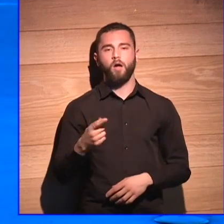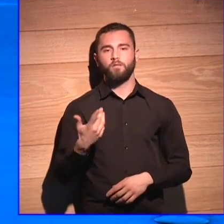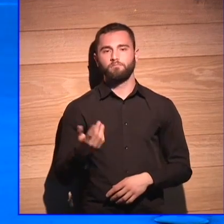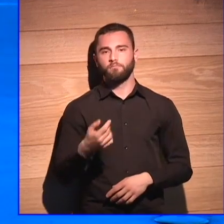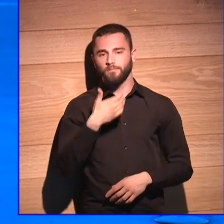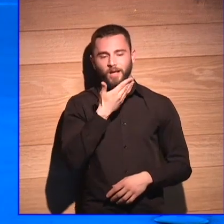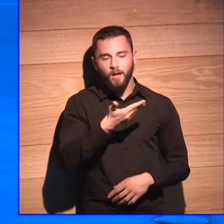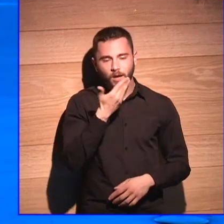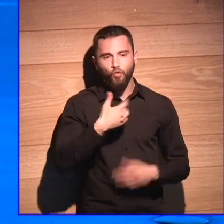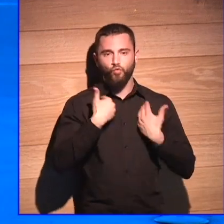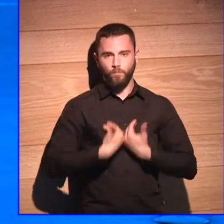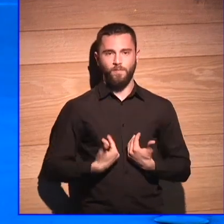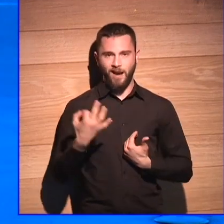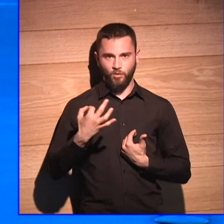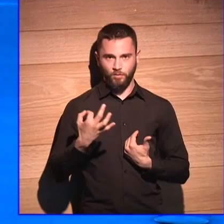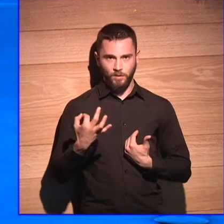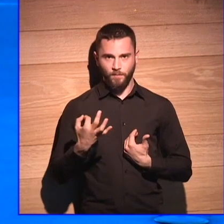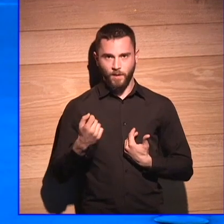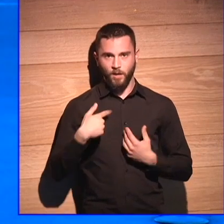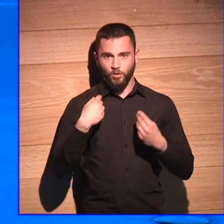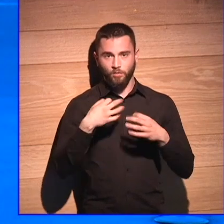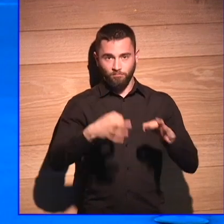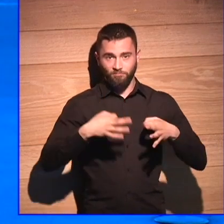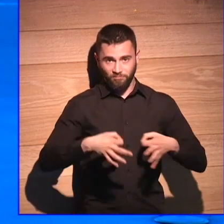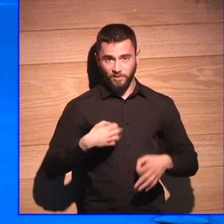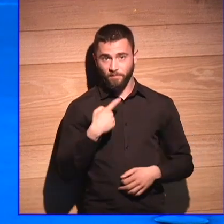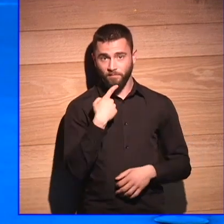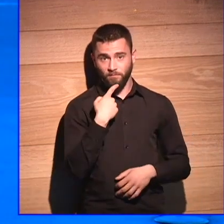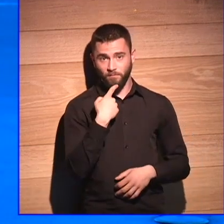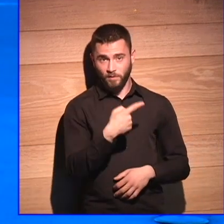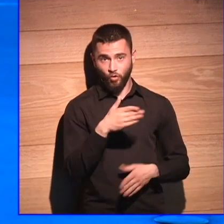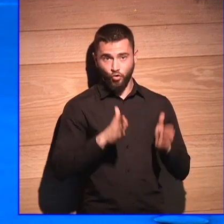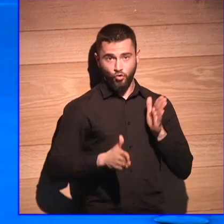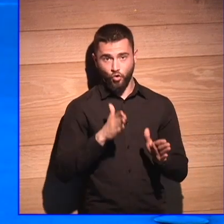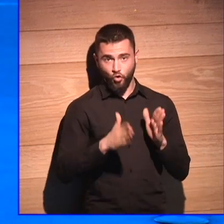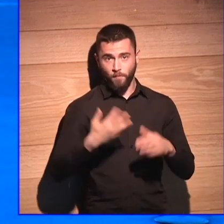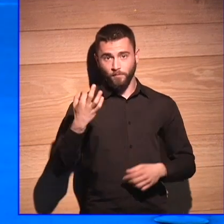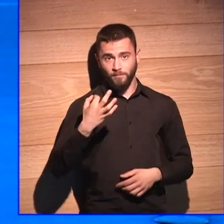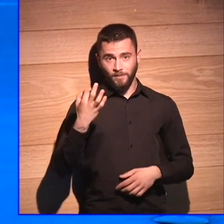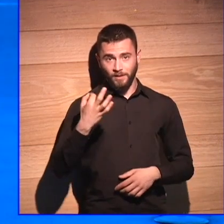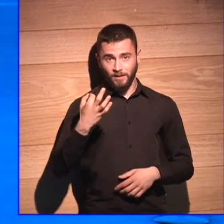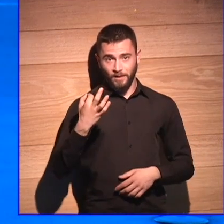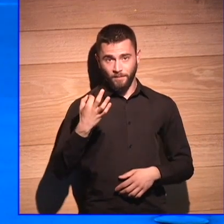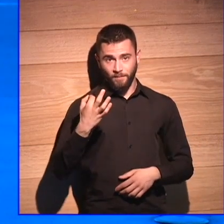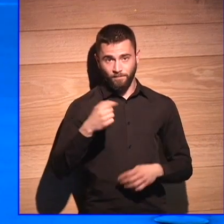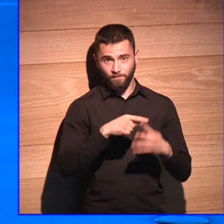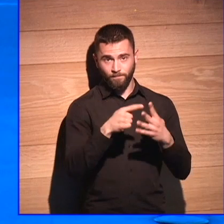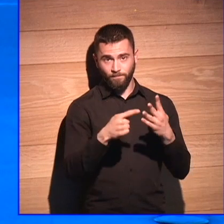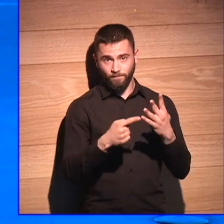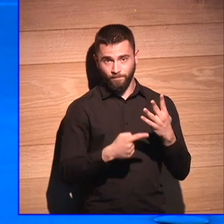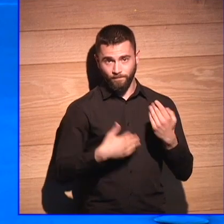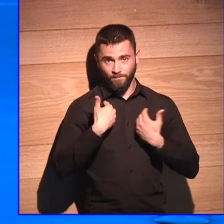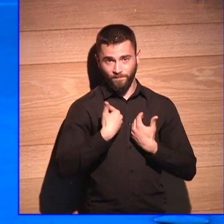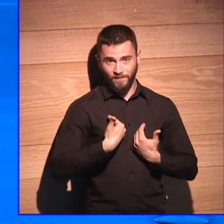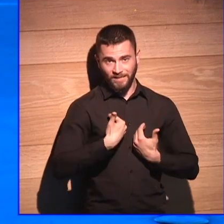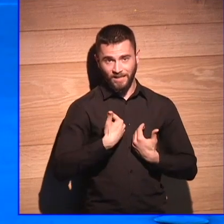calor humano, digamos. Yo siempre digo que el robot ha de hacer las tareas físicas,